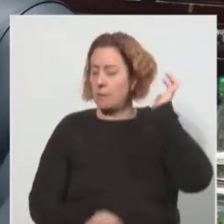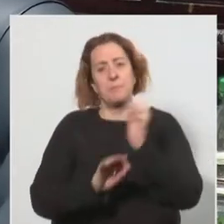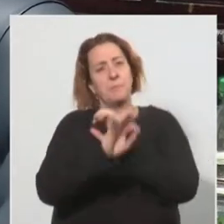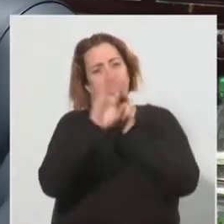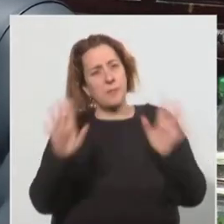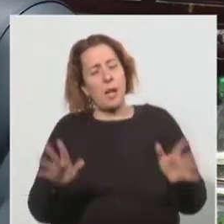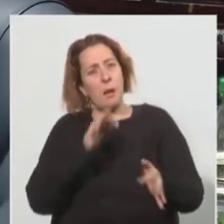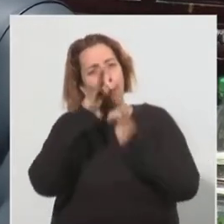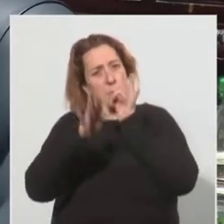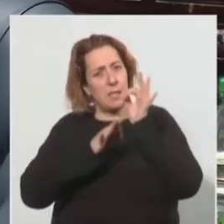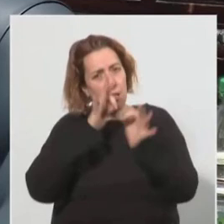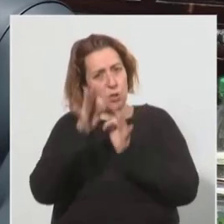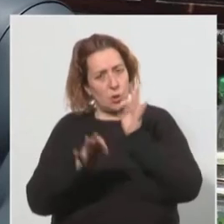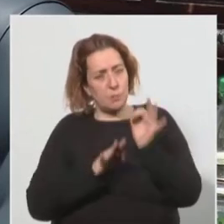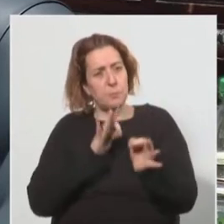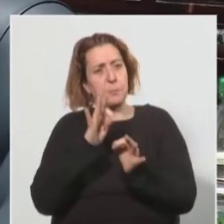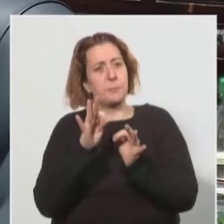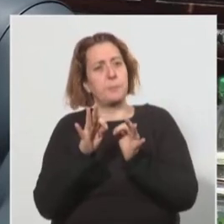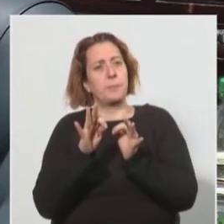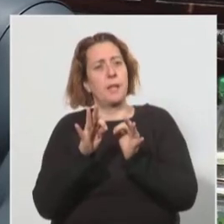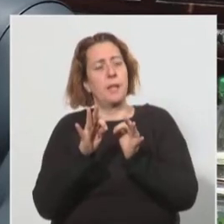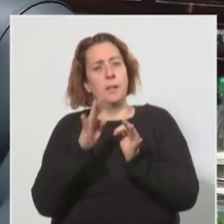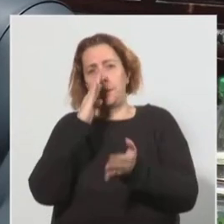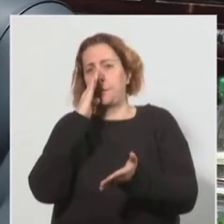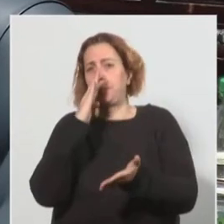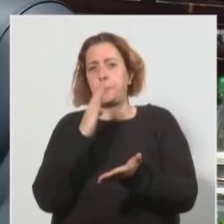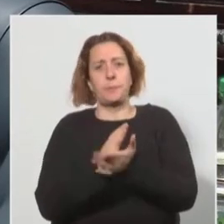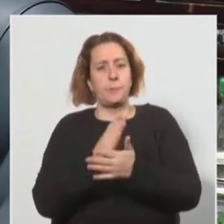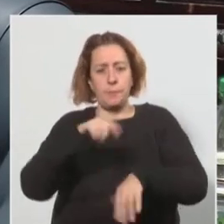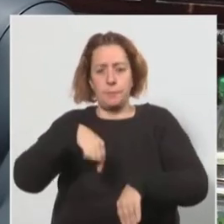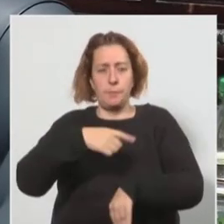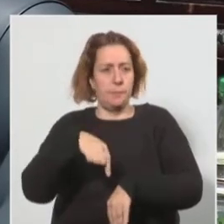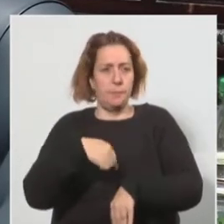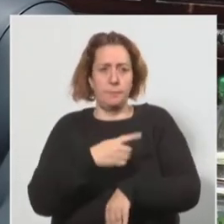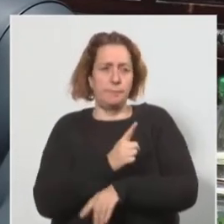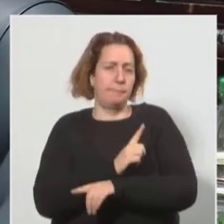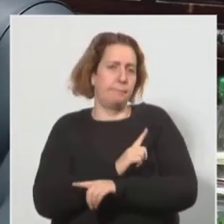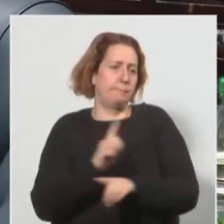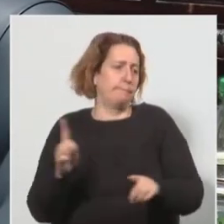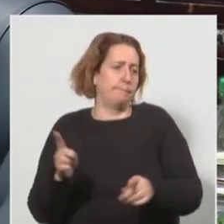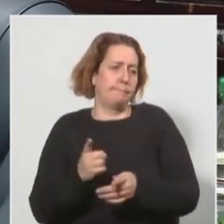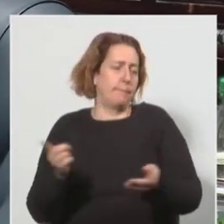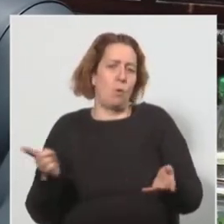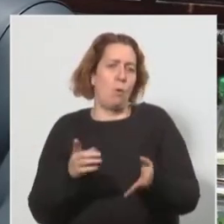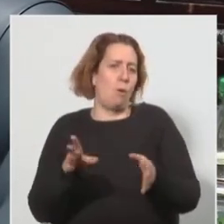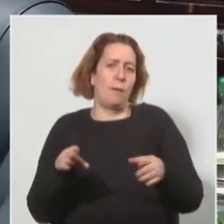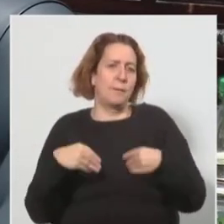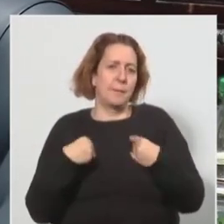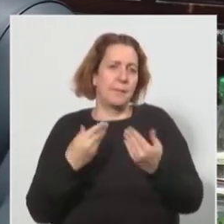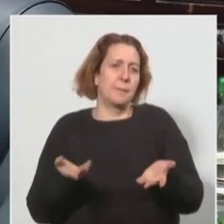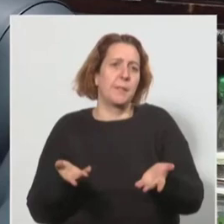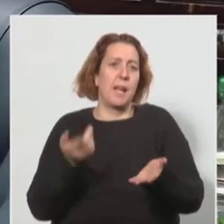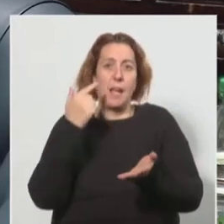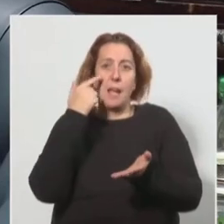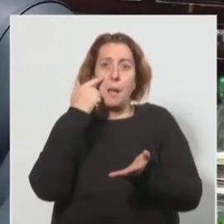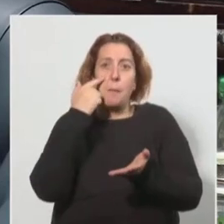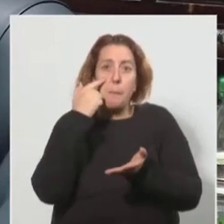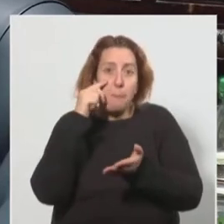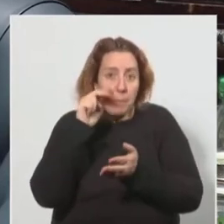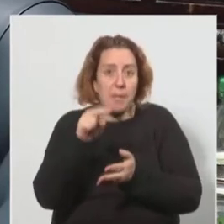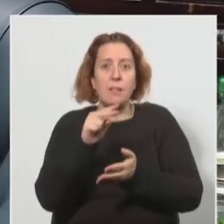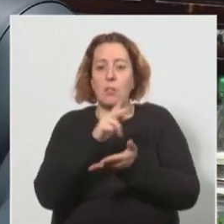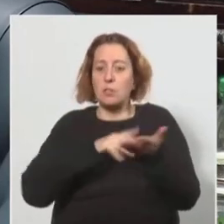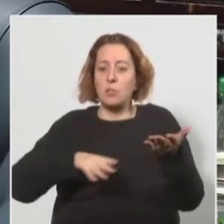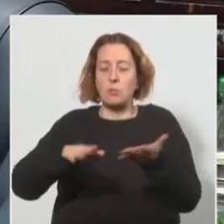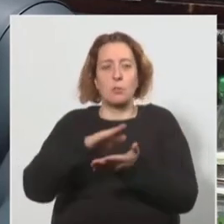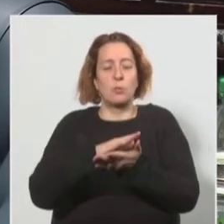que la explicación pública en las últimas horas no resiste la lectura a la luz de los hechos ni